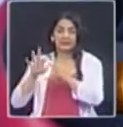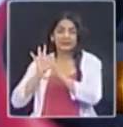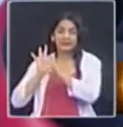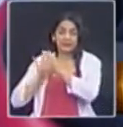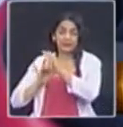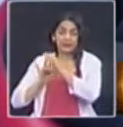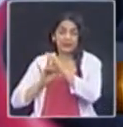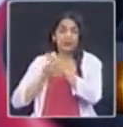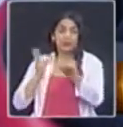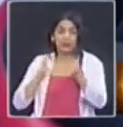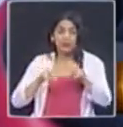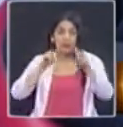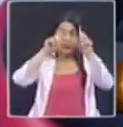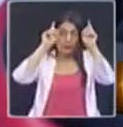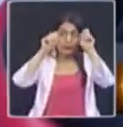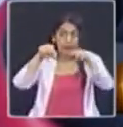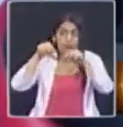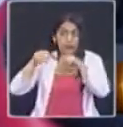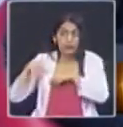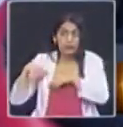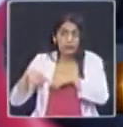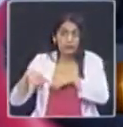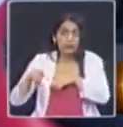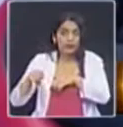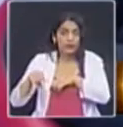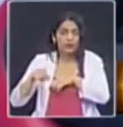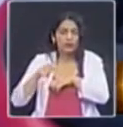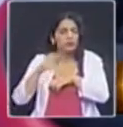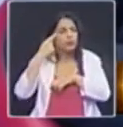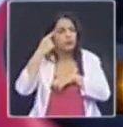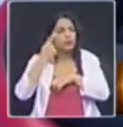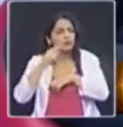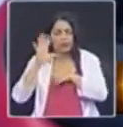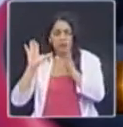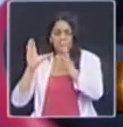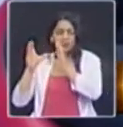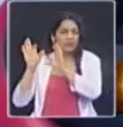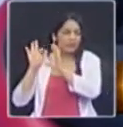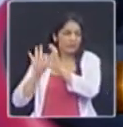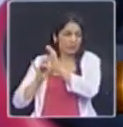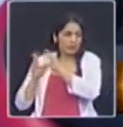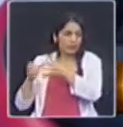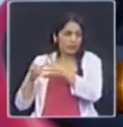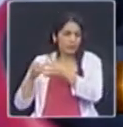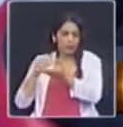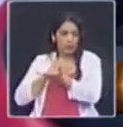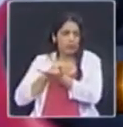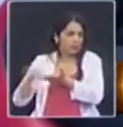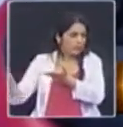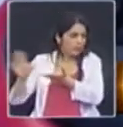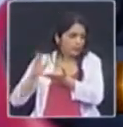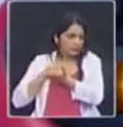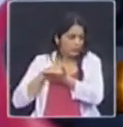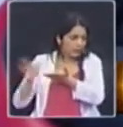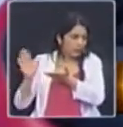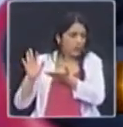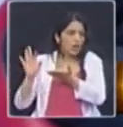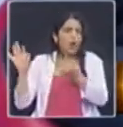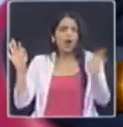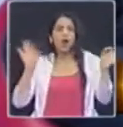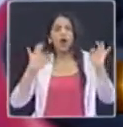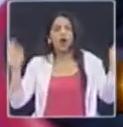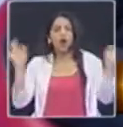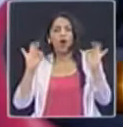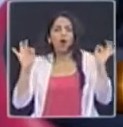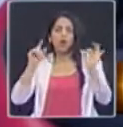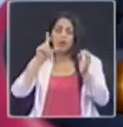a juicio suyo doctor tiene que desaparecer el consejo de participación ciudadana control social o cesarán las funciones